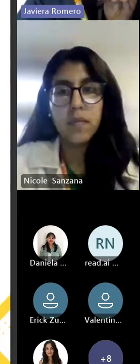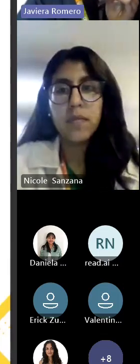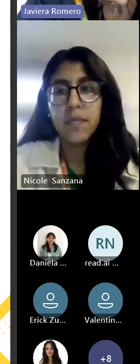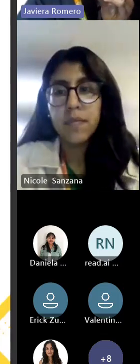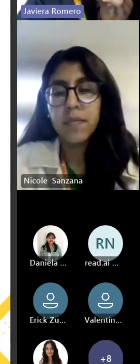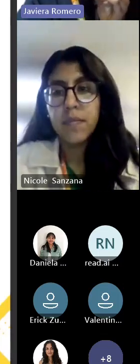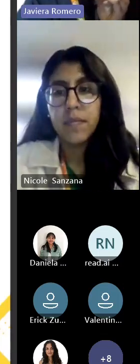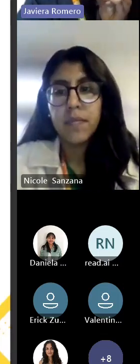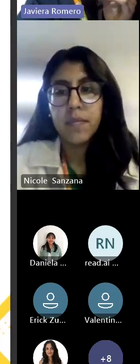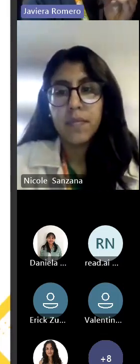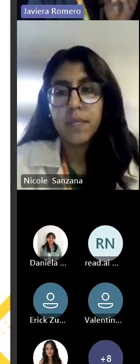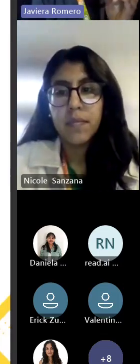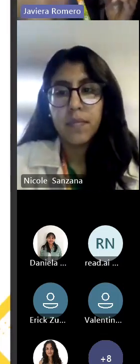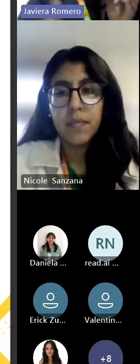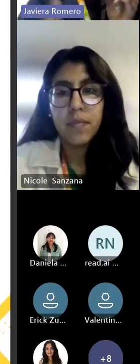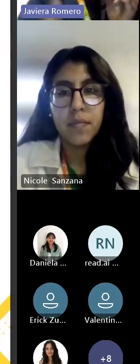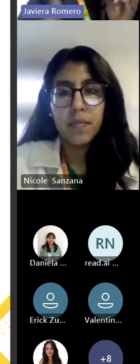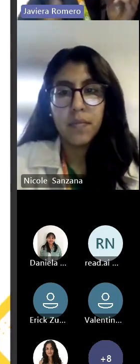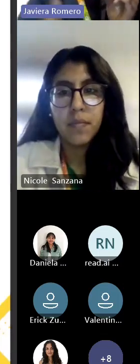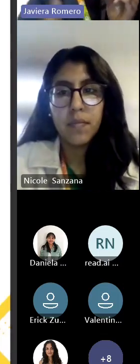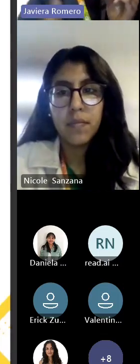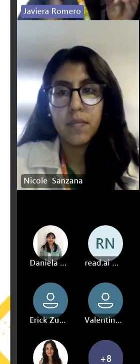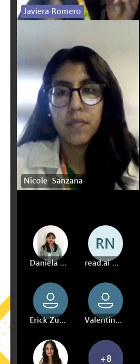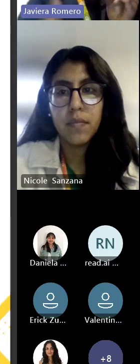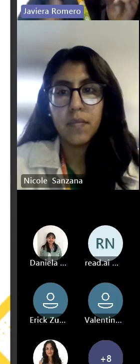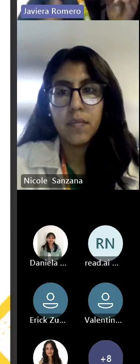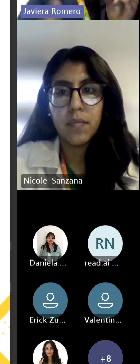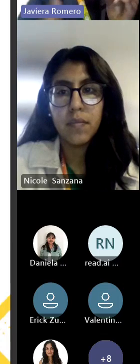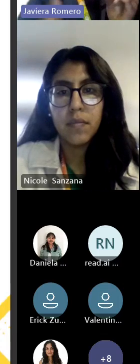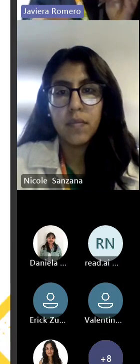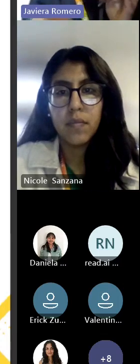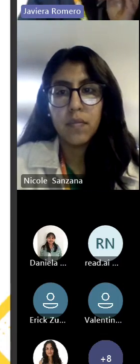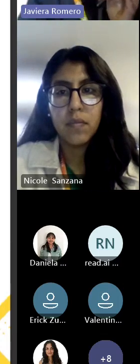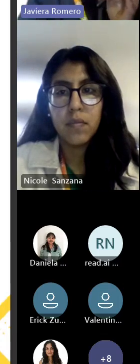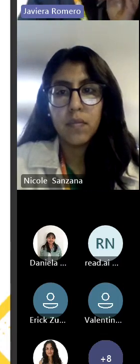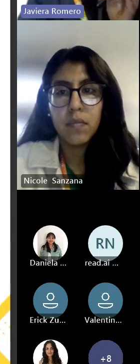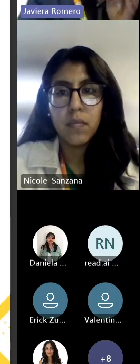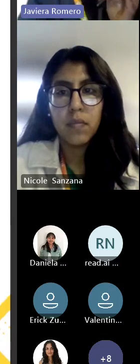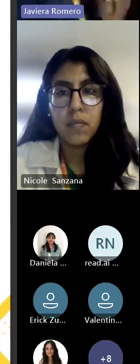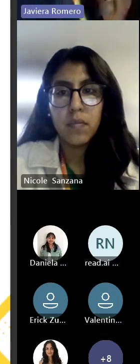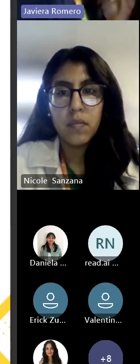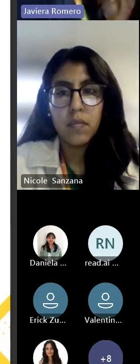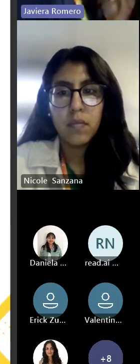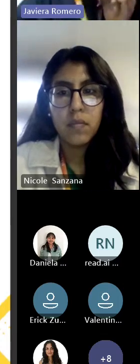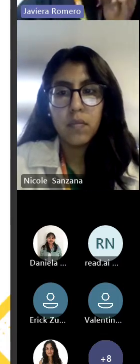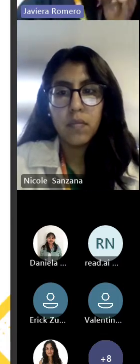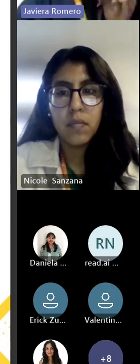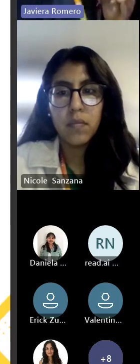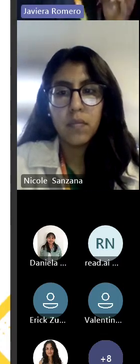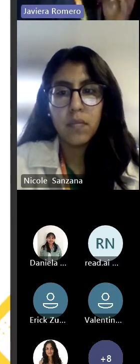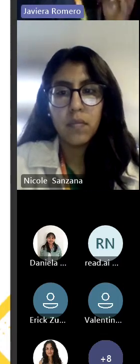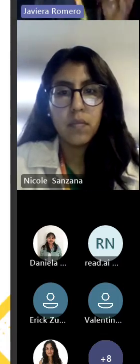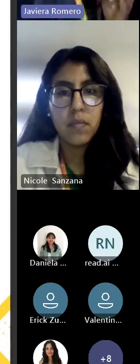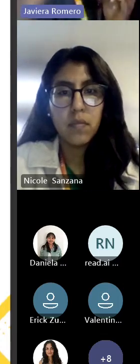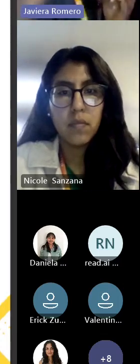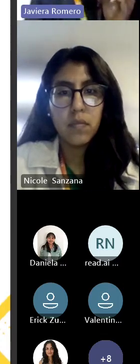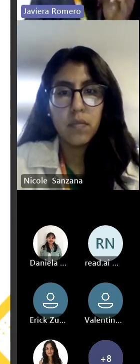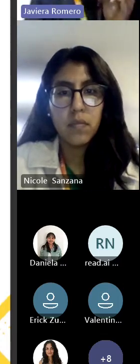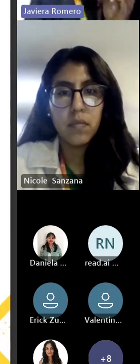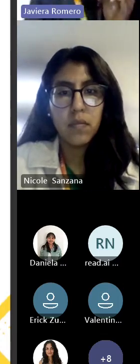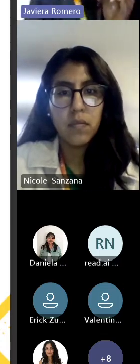el nivel privado, donde ahí, bueno, hay todo un esquema, un flujograma, desde la presencia de señales de